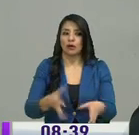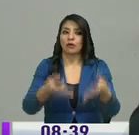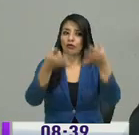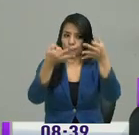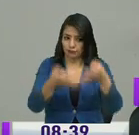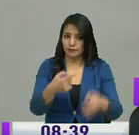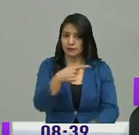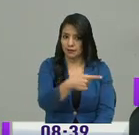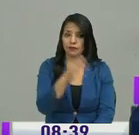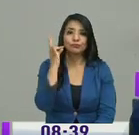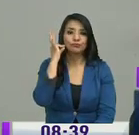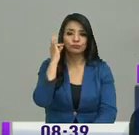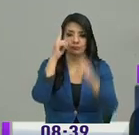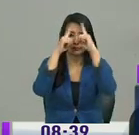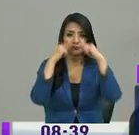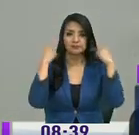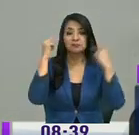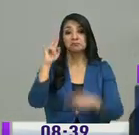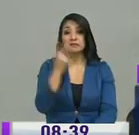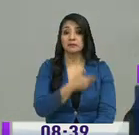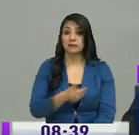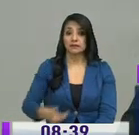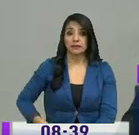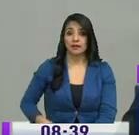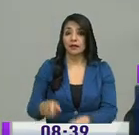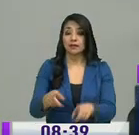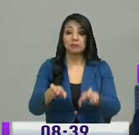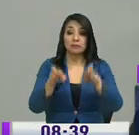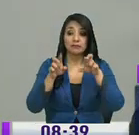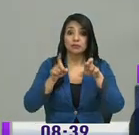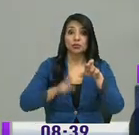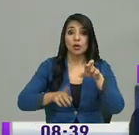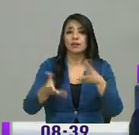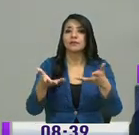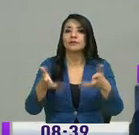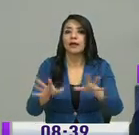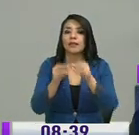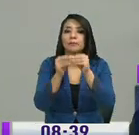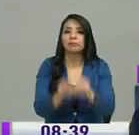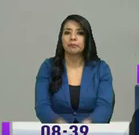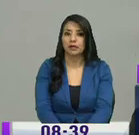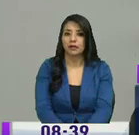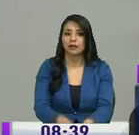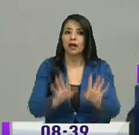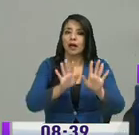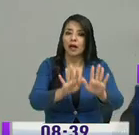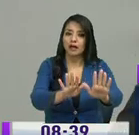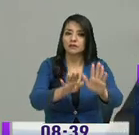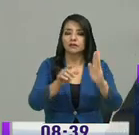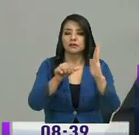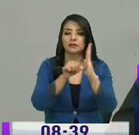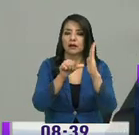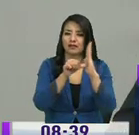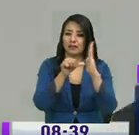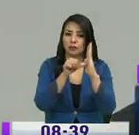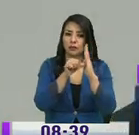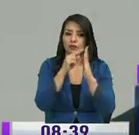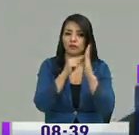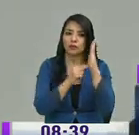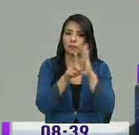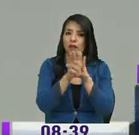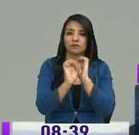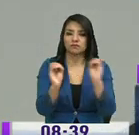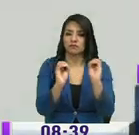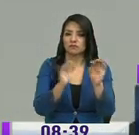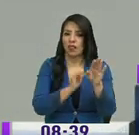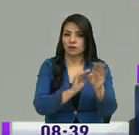titularizó, no cabía ya el otorgamiento de ningún tipo de permiso, ya que no está previsto para tal en el ordenamiento jurídico. En este